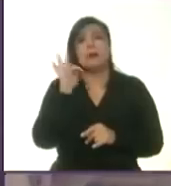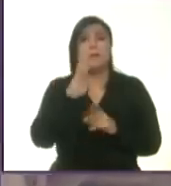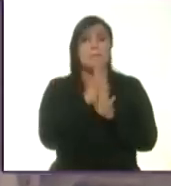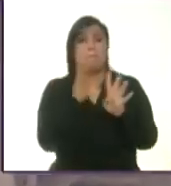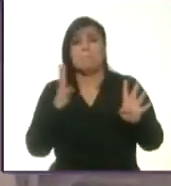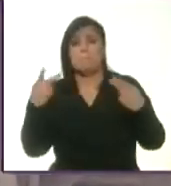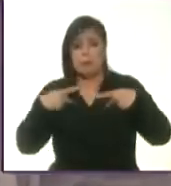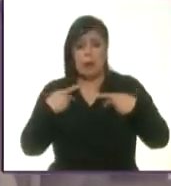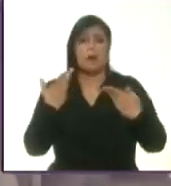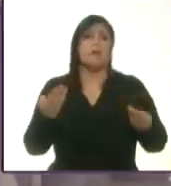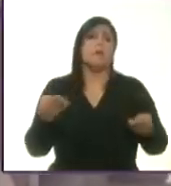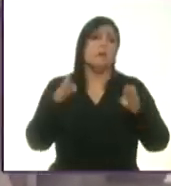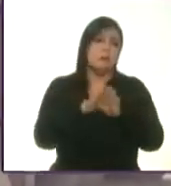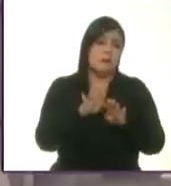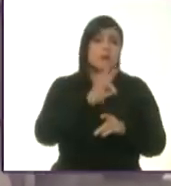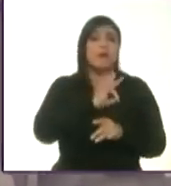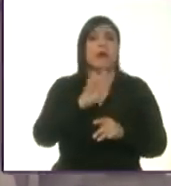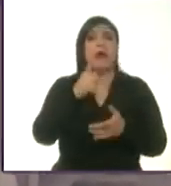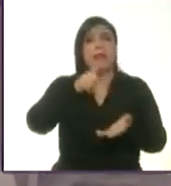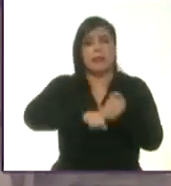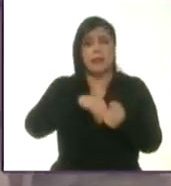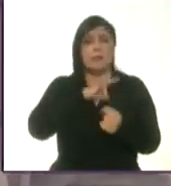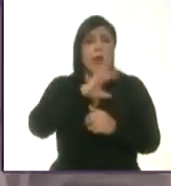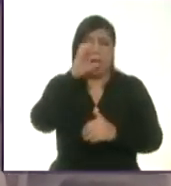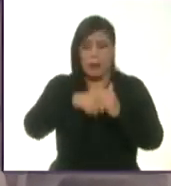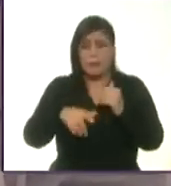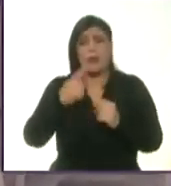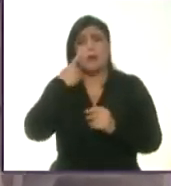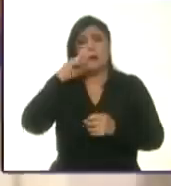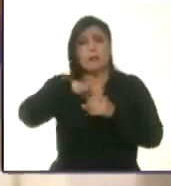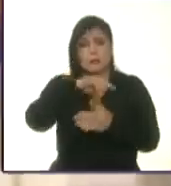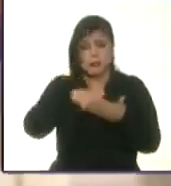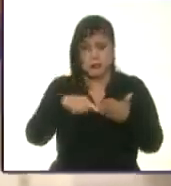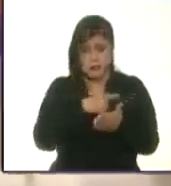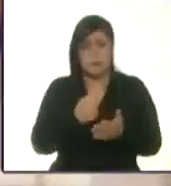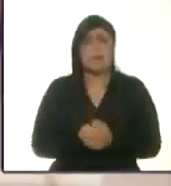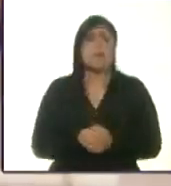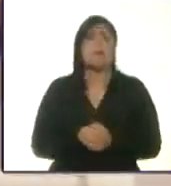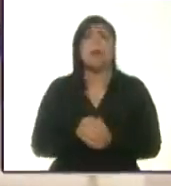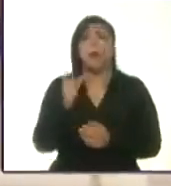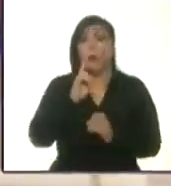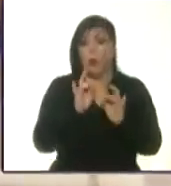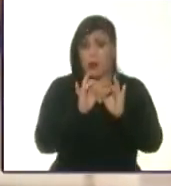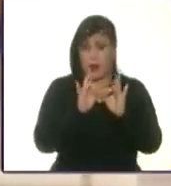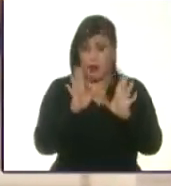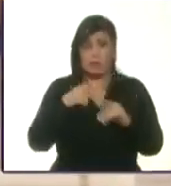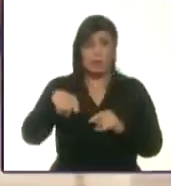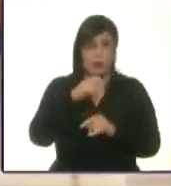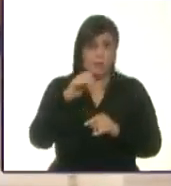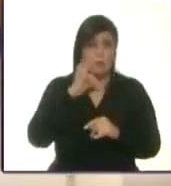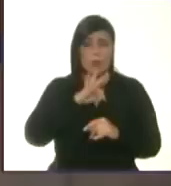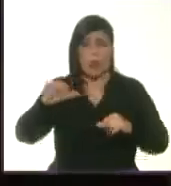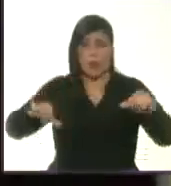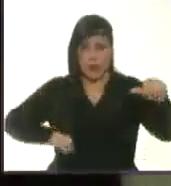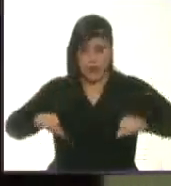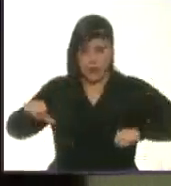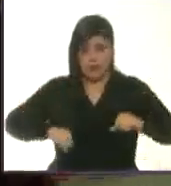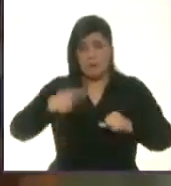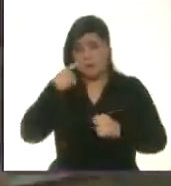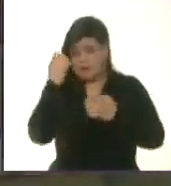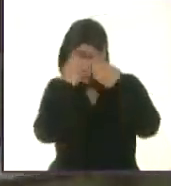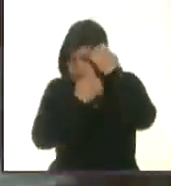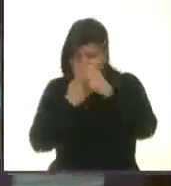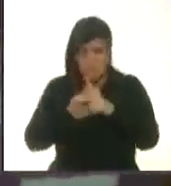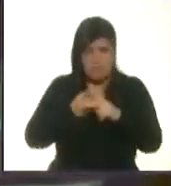se cerrará ahí adentro se permitirá que concluya la votación cuando esto suceda iniciarán las actividades de escrutinio y cómputo